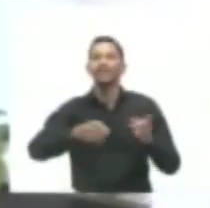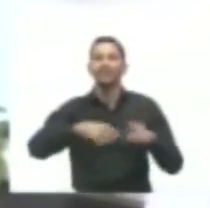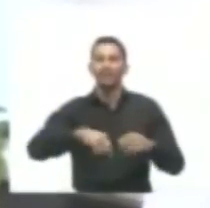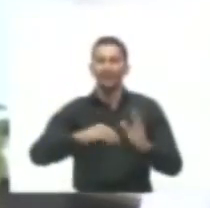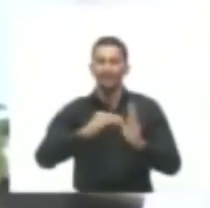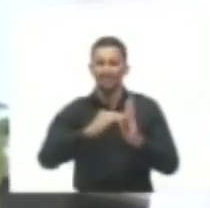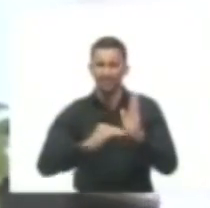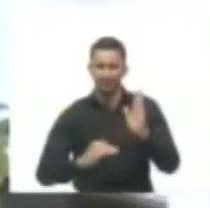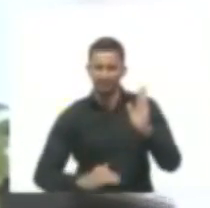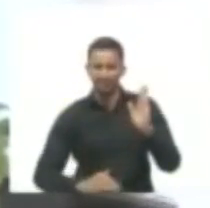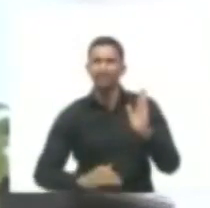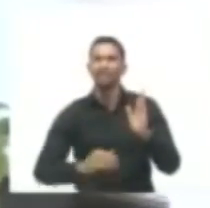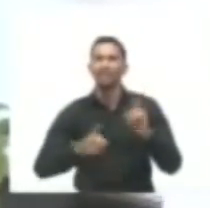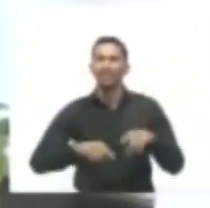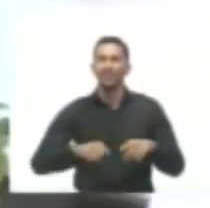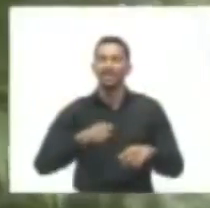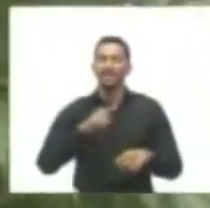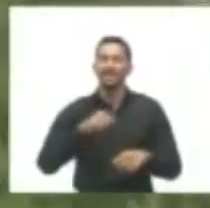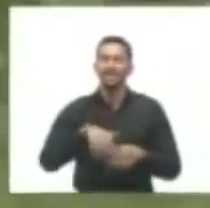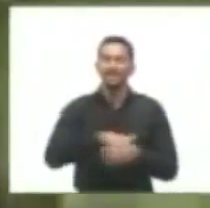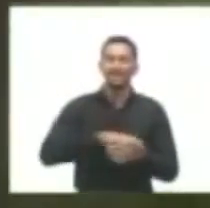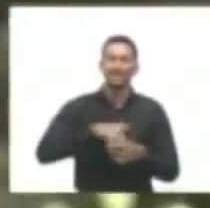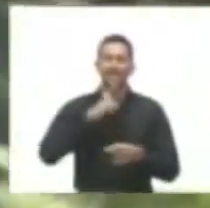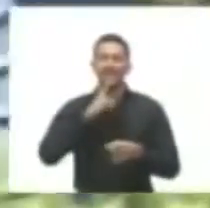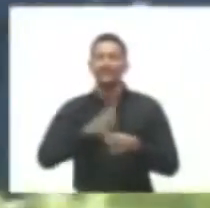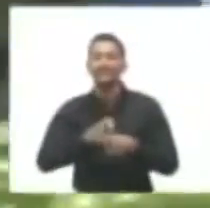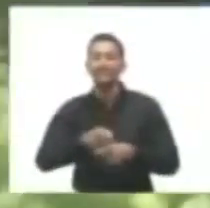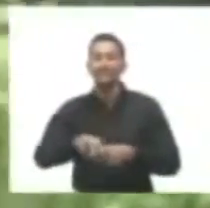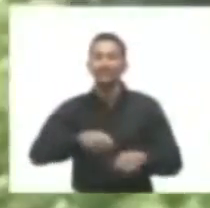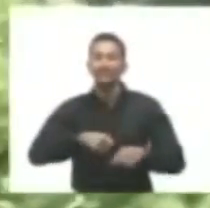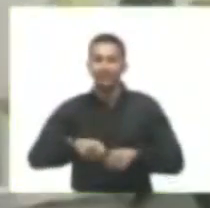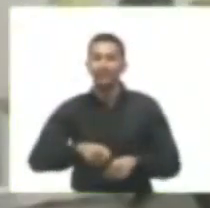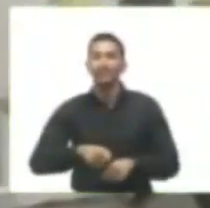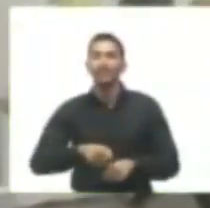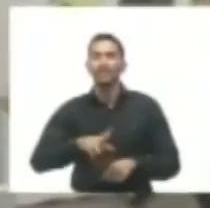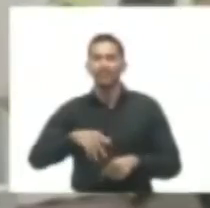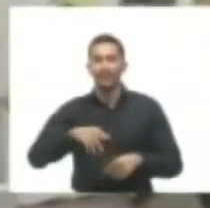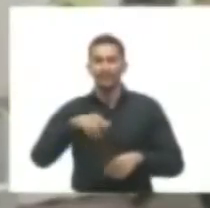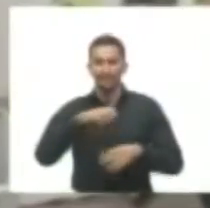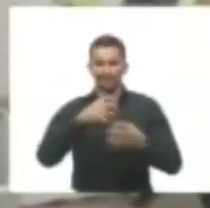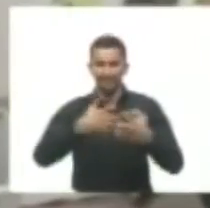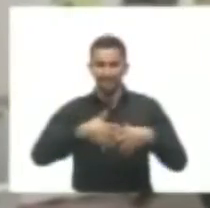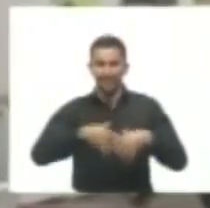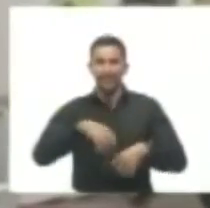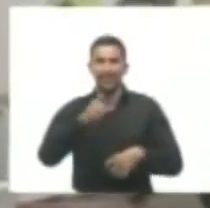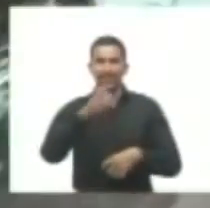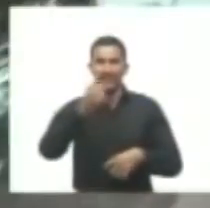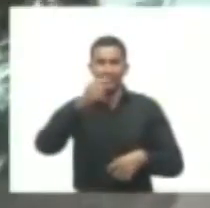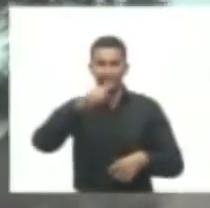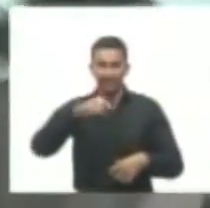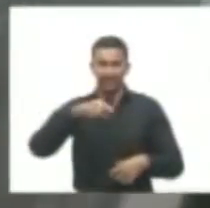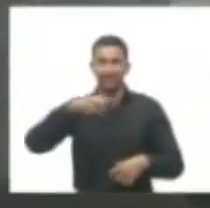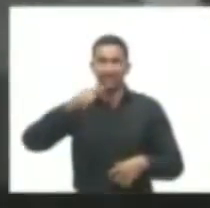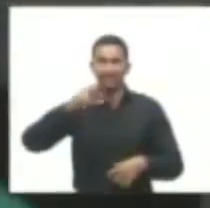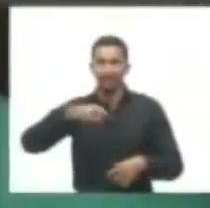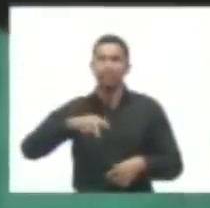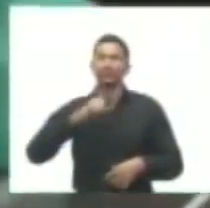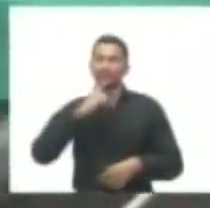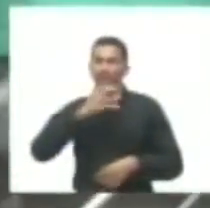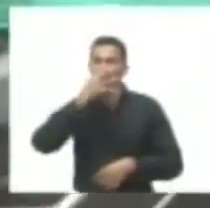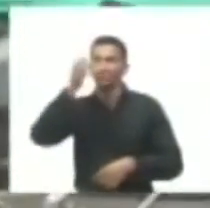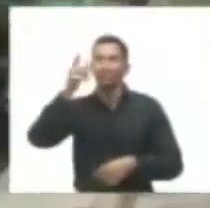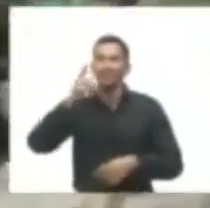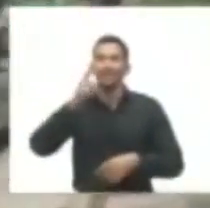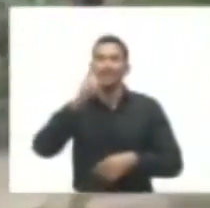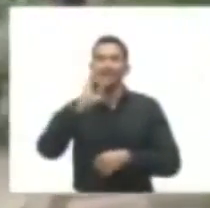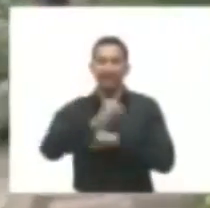estratos bajos y las zonas de difícil gestión. Según Diago, Gas Natural Fenosa acudiría al Tribunal de Arbitramiento para obtener del Estado